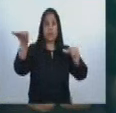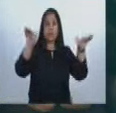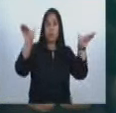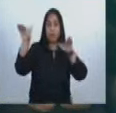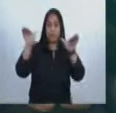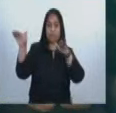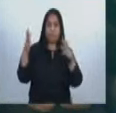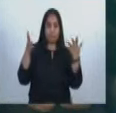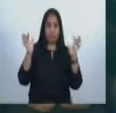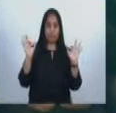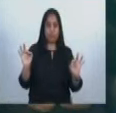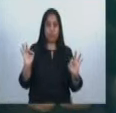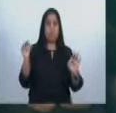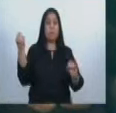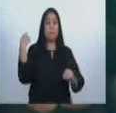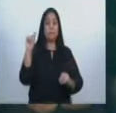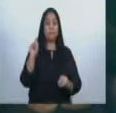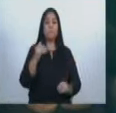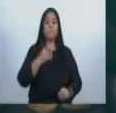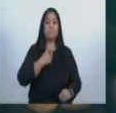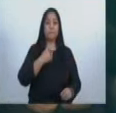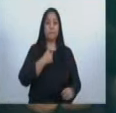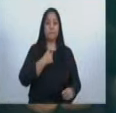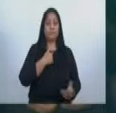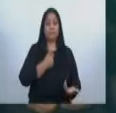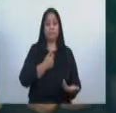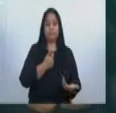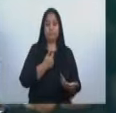convocatorias para lograr eh